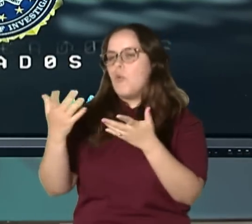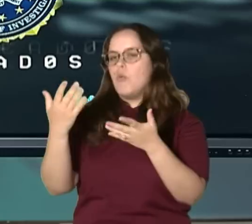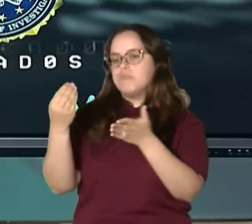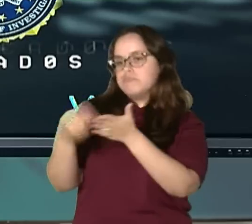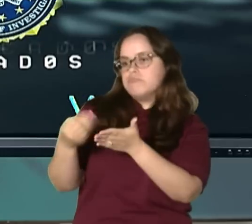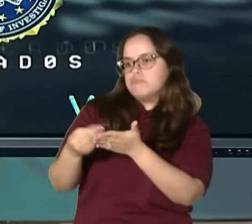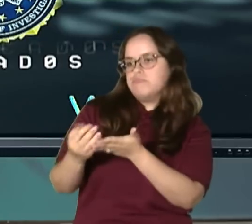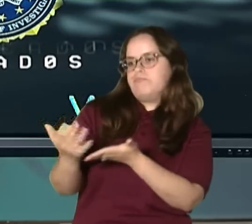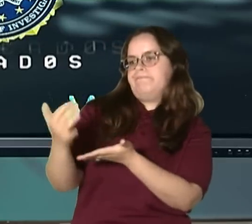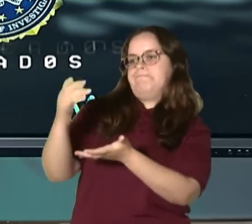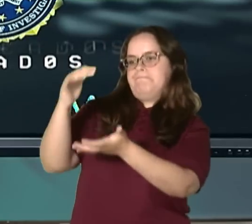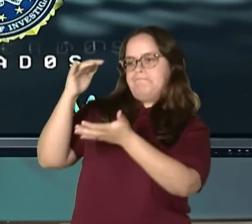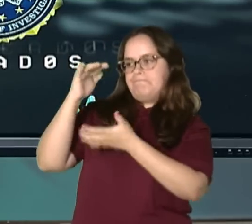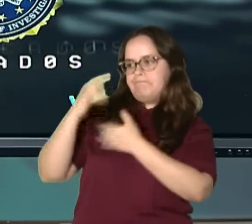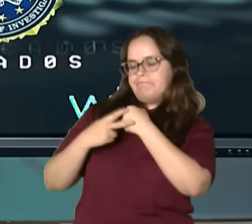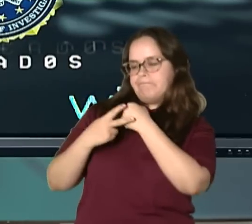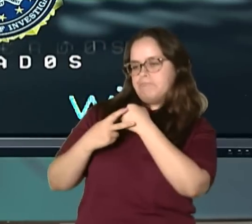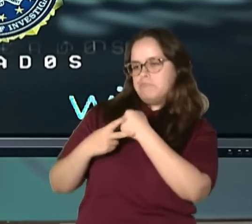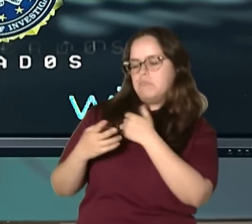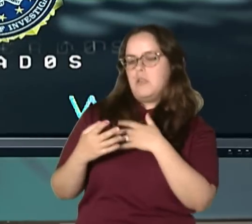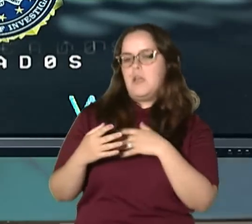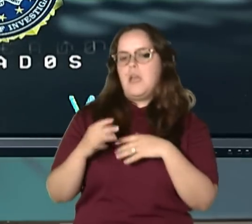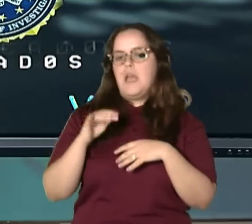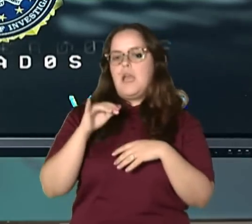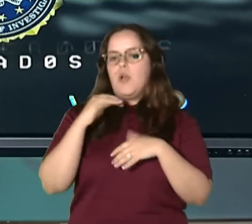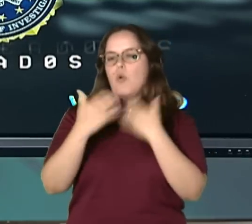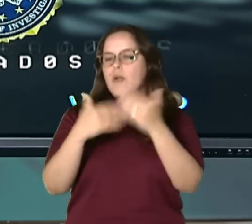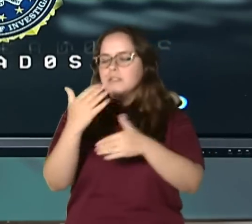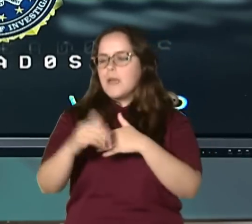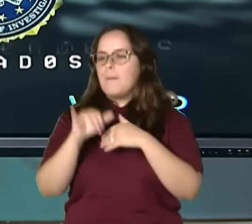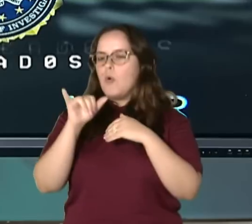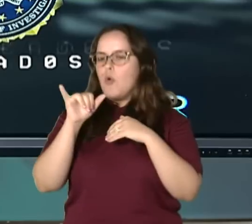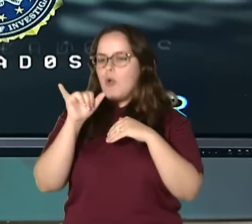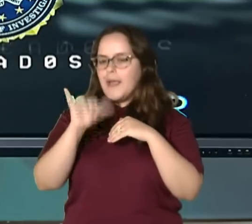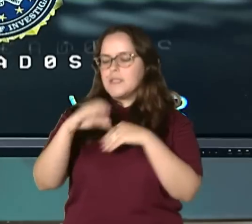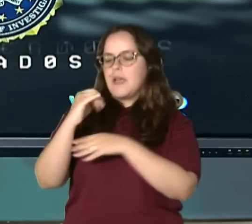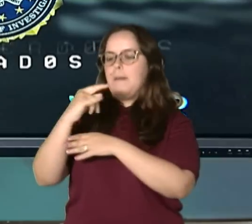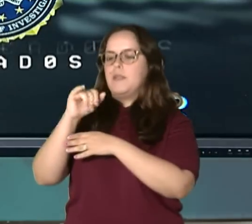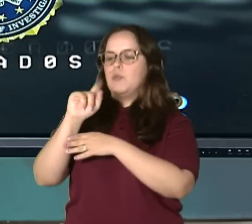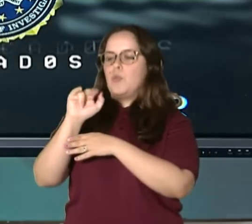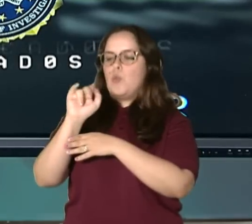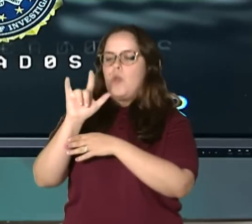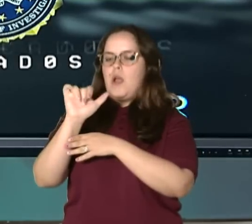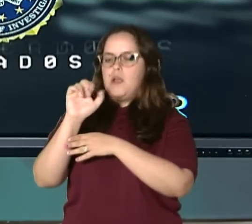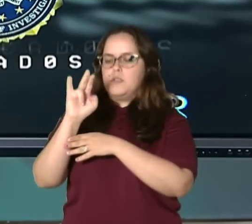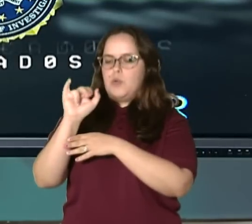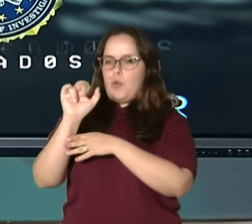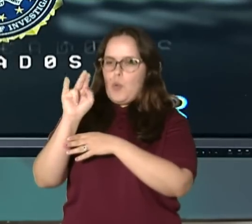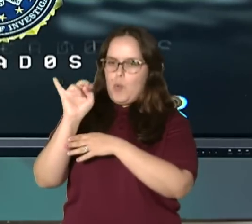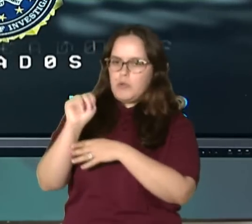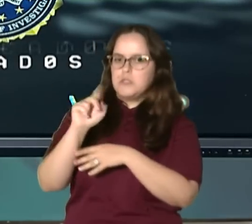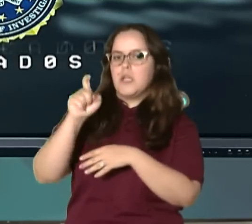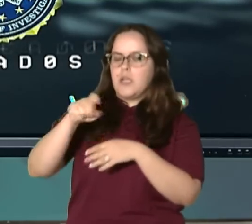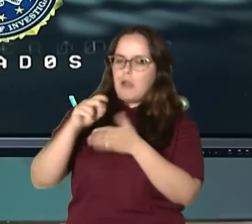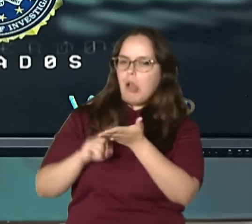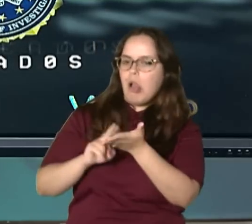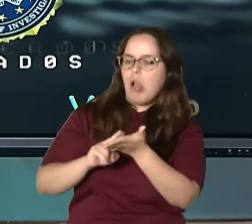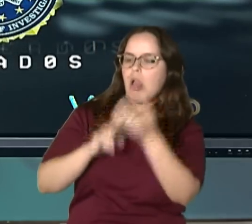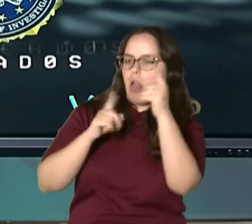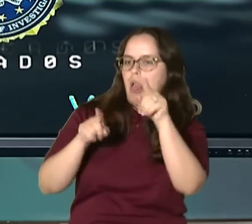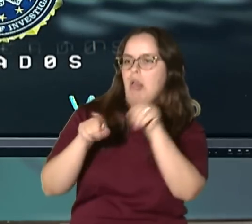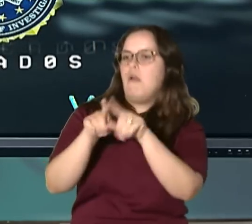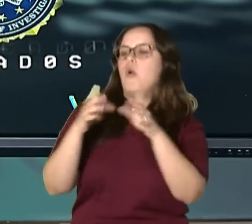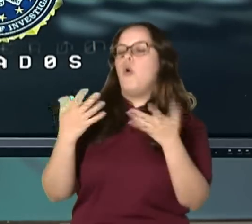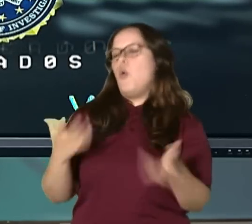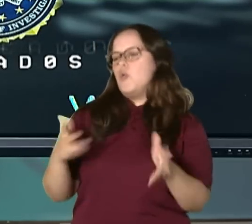Hay que hacerlo constante con el tiempo en esas capitulaciones o o automáticamente ya esto está dividido para